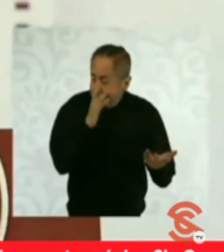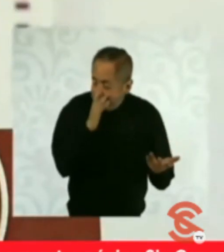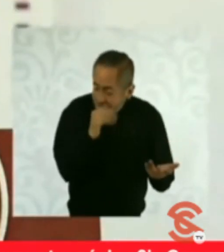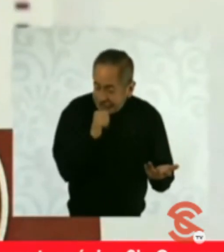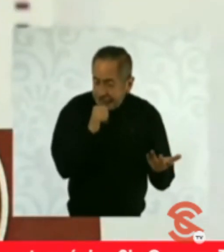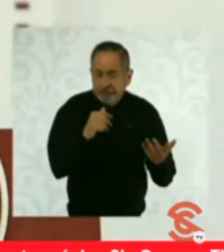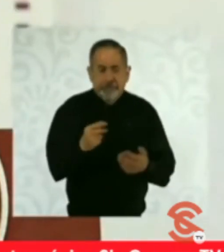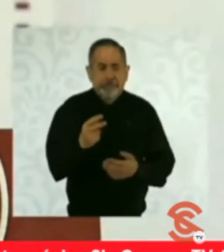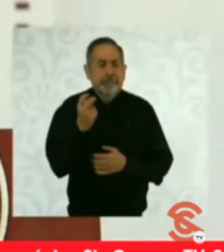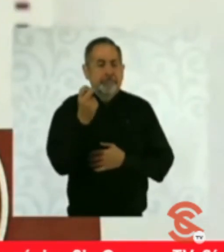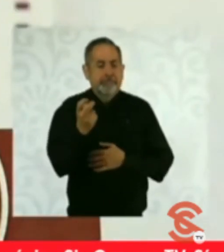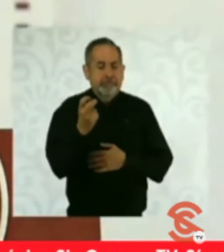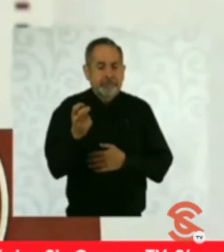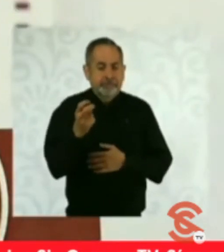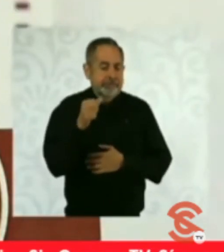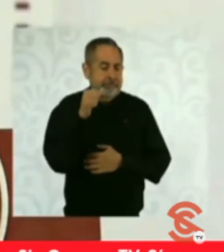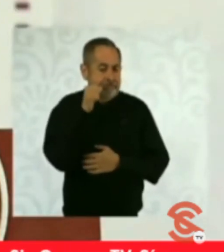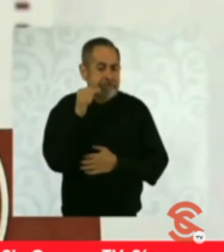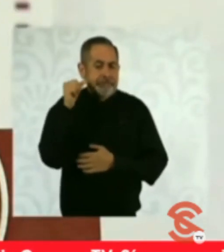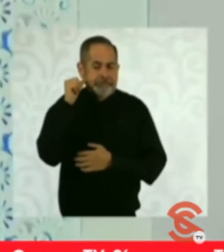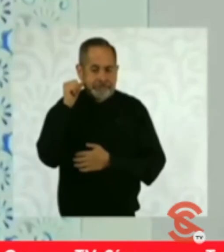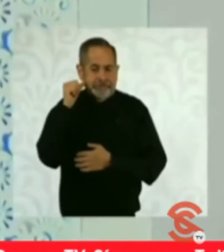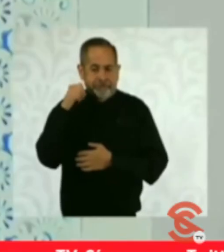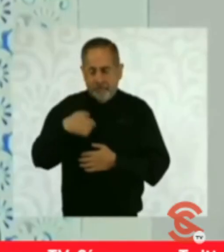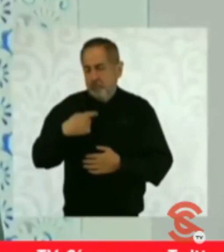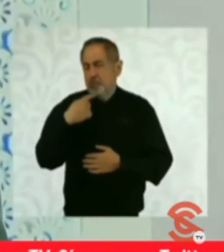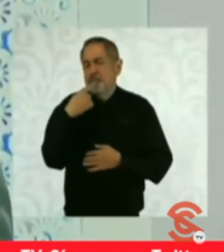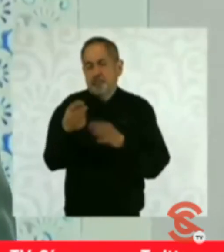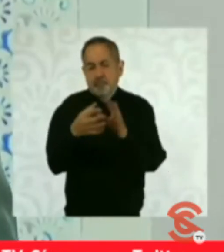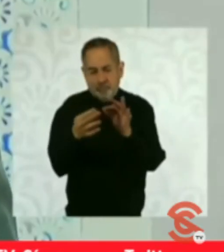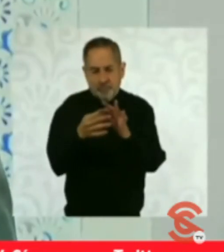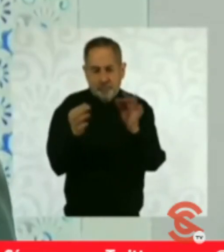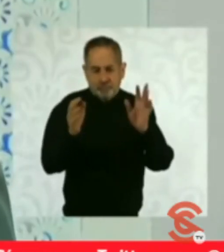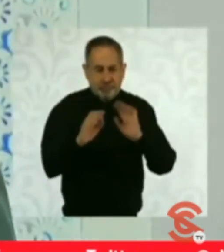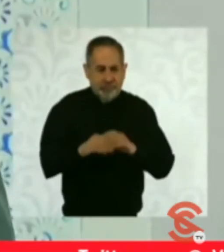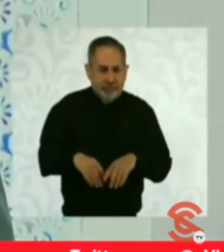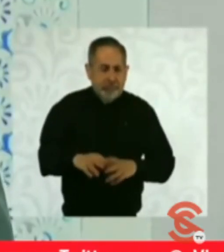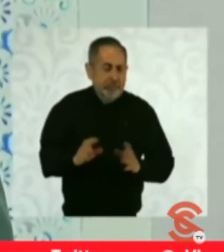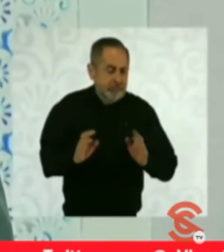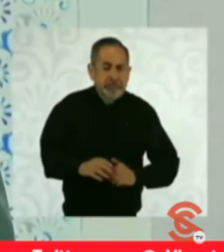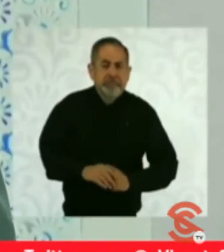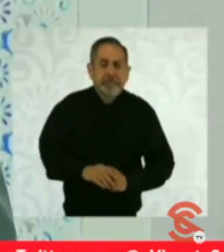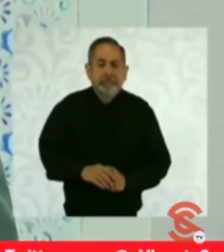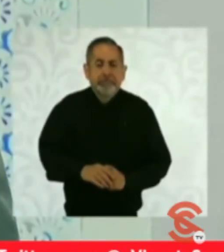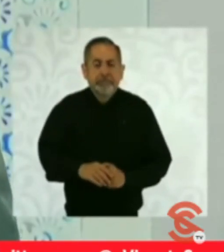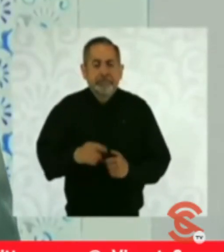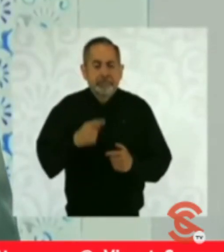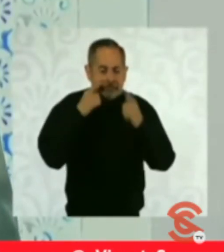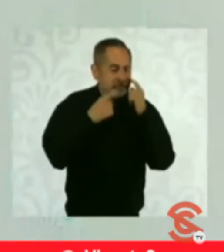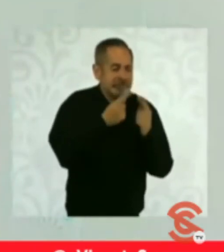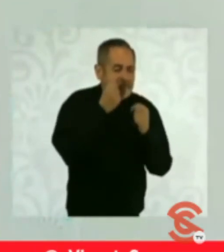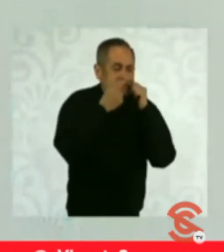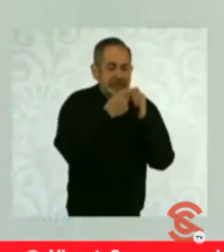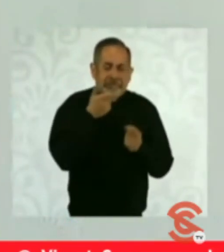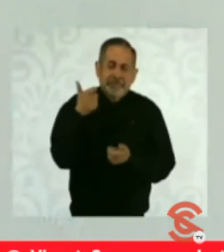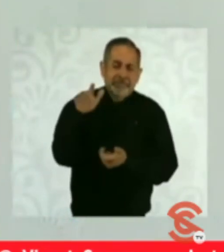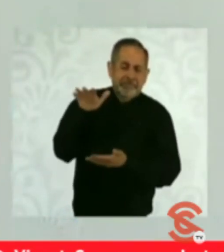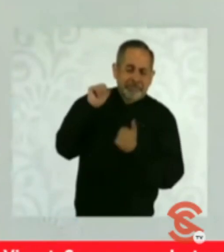Entonces, por eso el día de ayer yo planteé más allá del monto del haber de retiro,